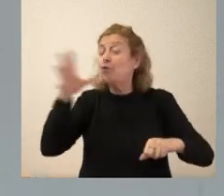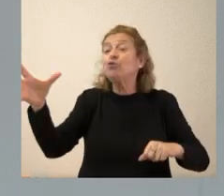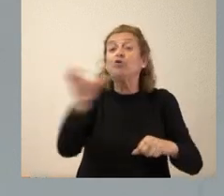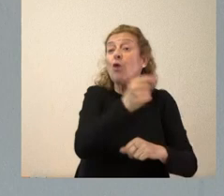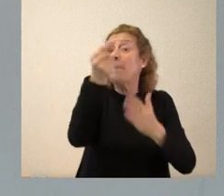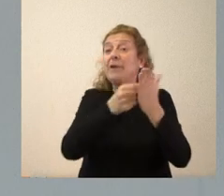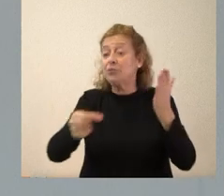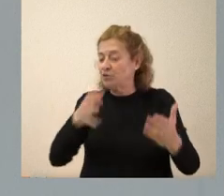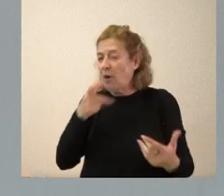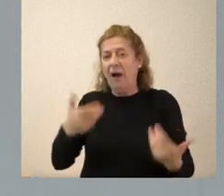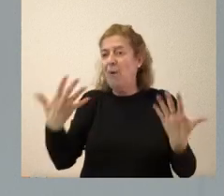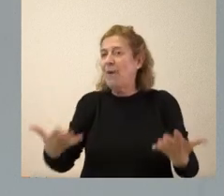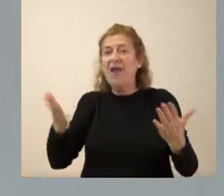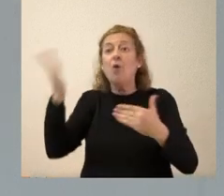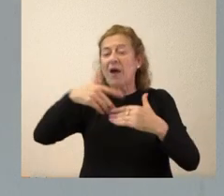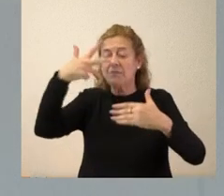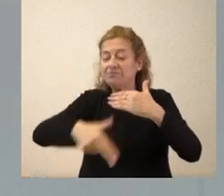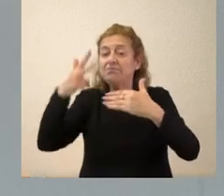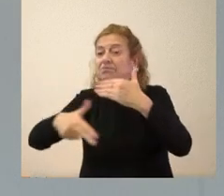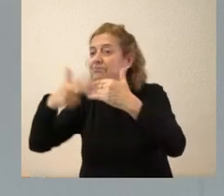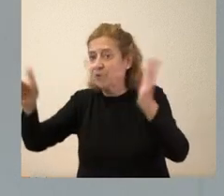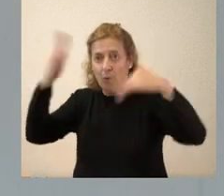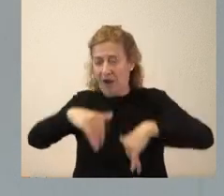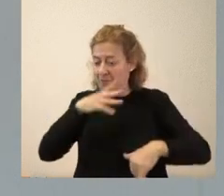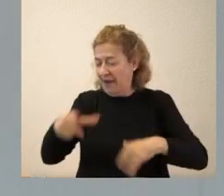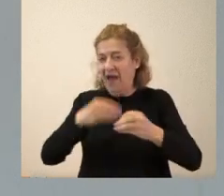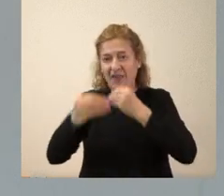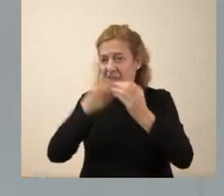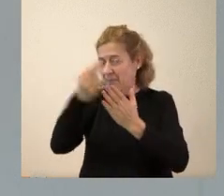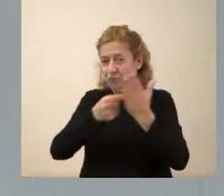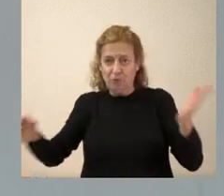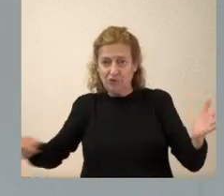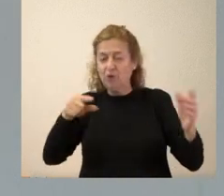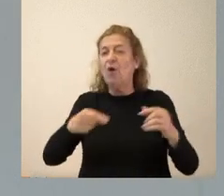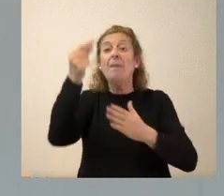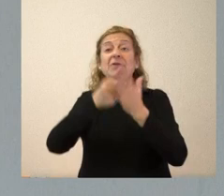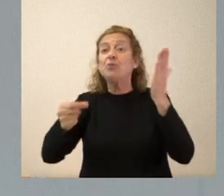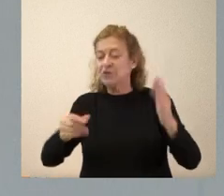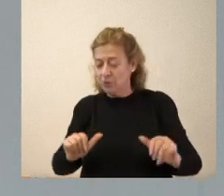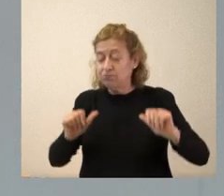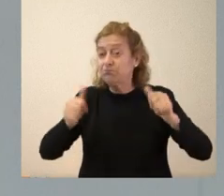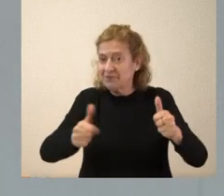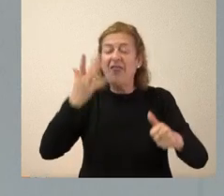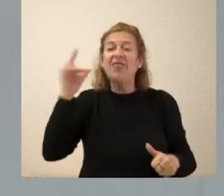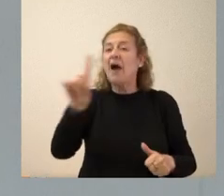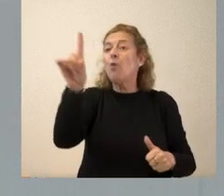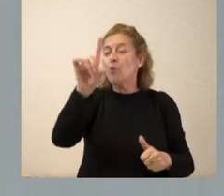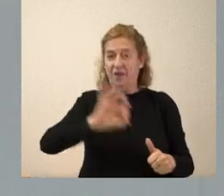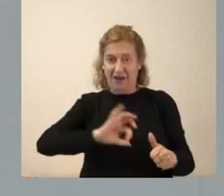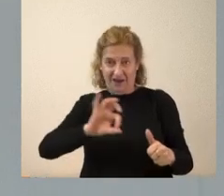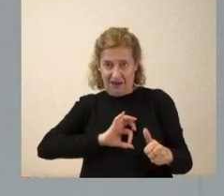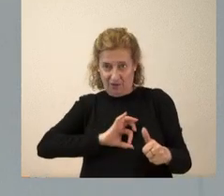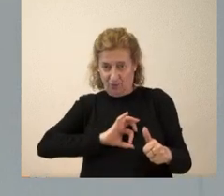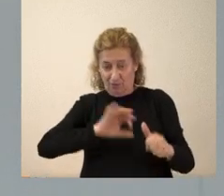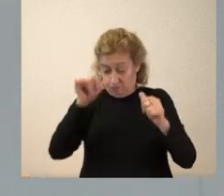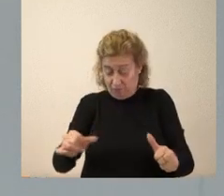y no hay ninguna restricción para la ejecución de este presupuesto el presupuesto va a entrar en vigor el día 1 de enero tal y